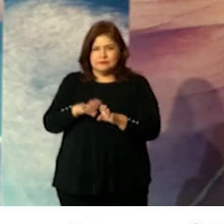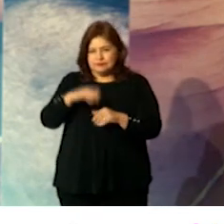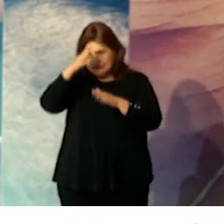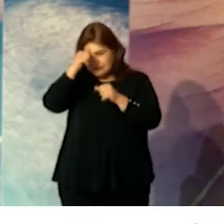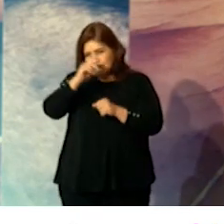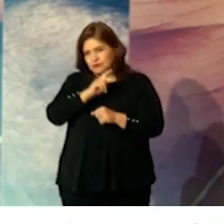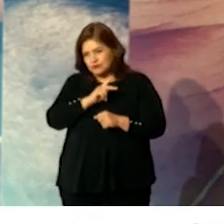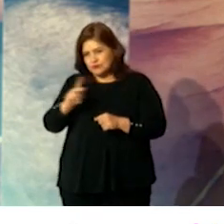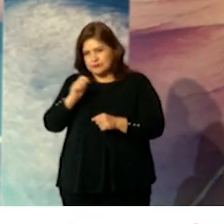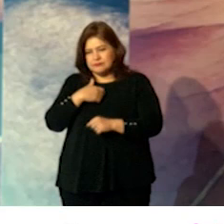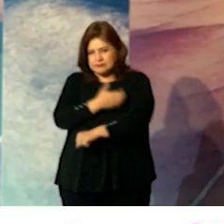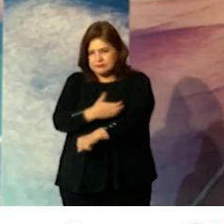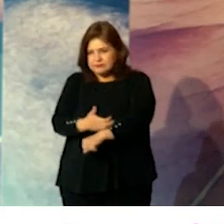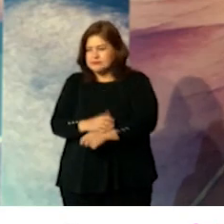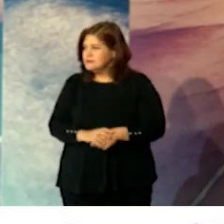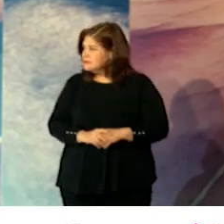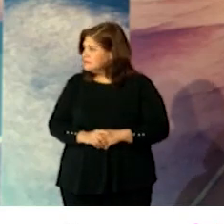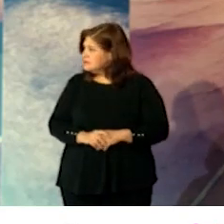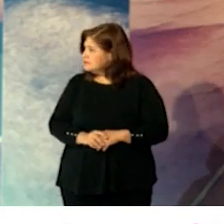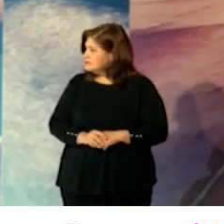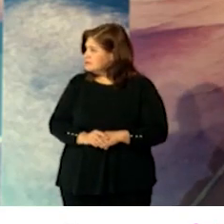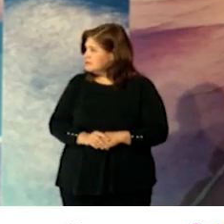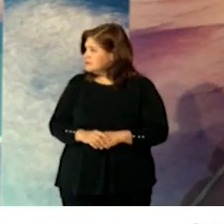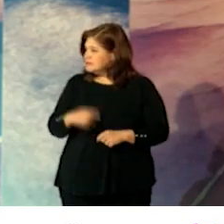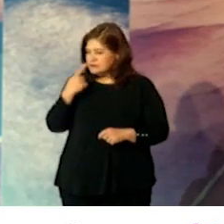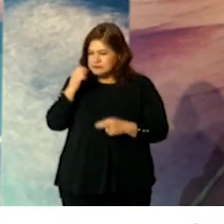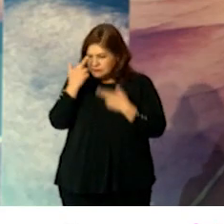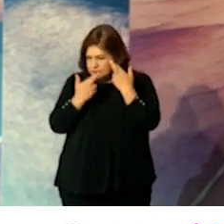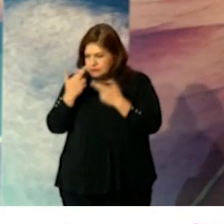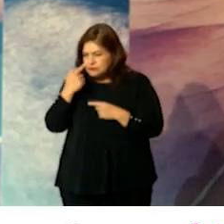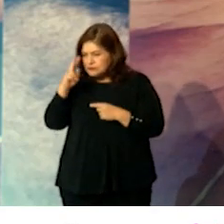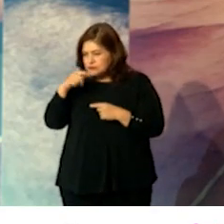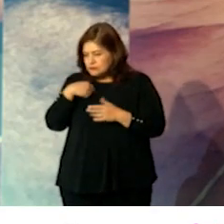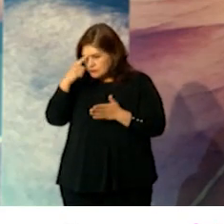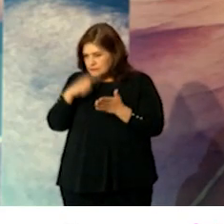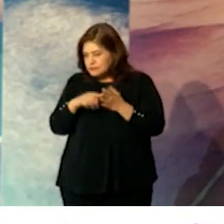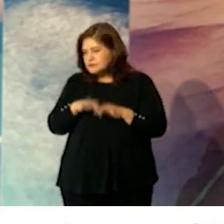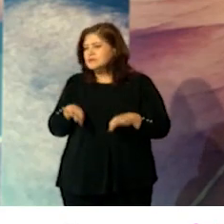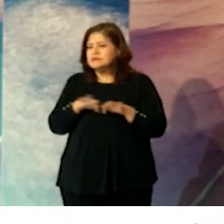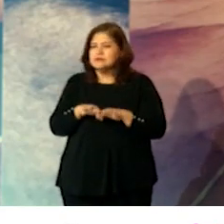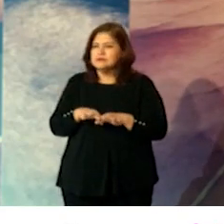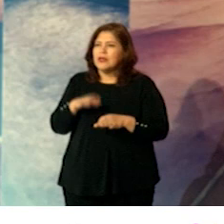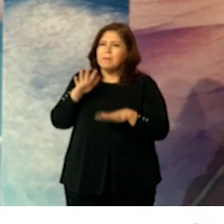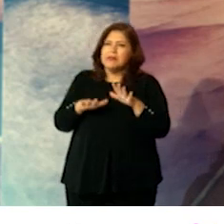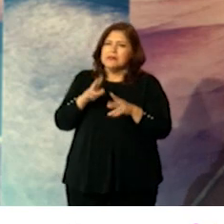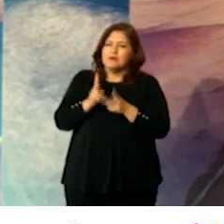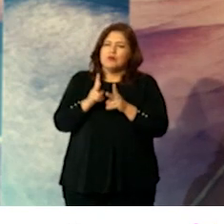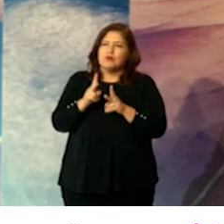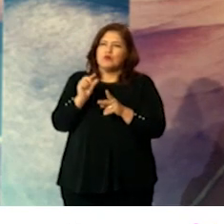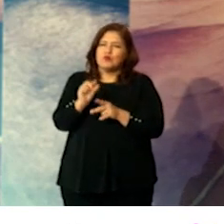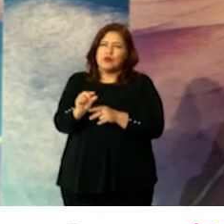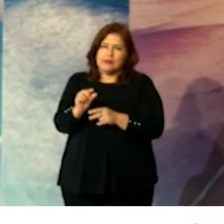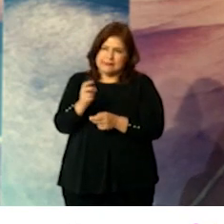compañeras y voy a tratar de agregarle una patita para no caer en la repetición, ¿no? Que creo que también es importante y no siempre hablamos de ello.